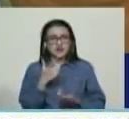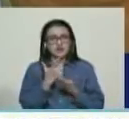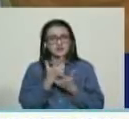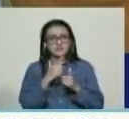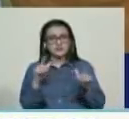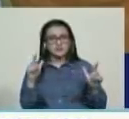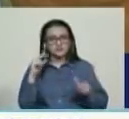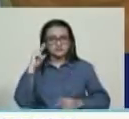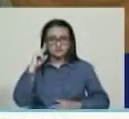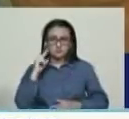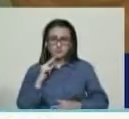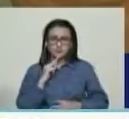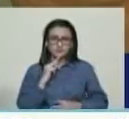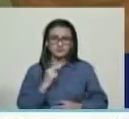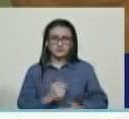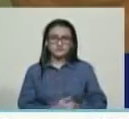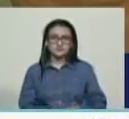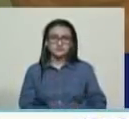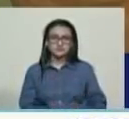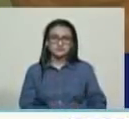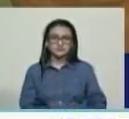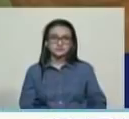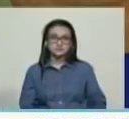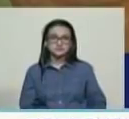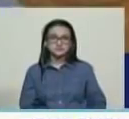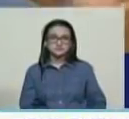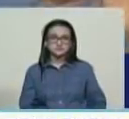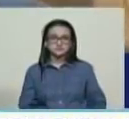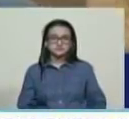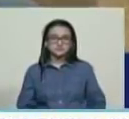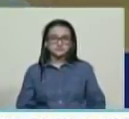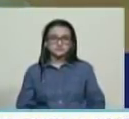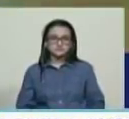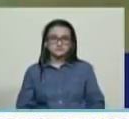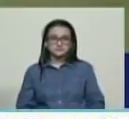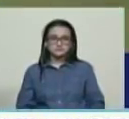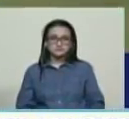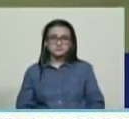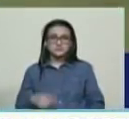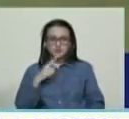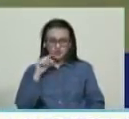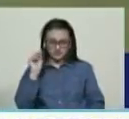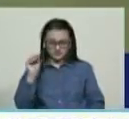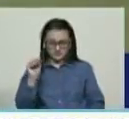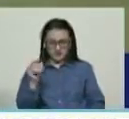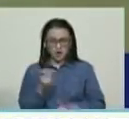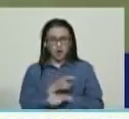libertador Simón Bolívar. Y yo le decía a mi hermana gobernadora